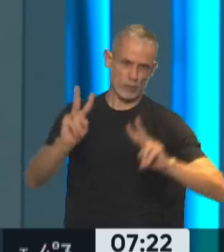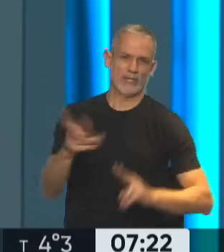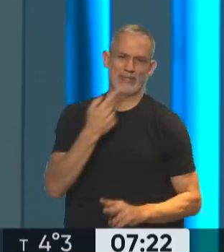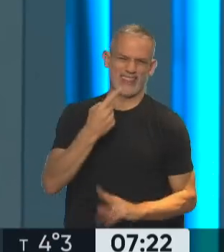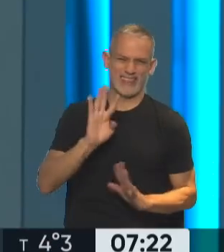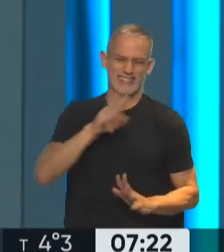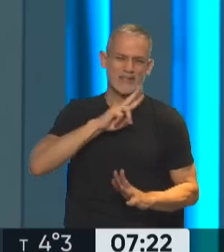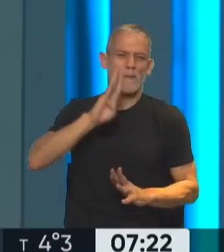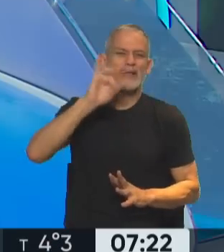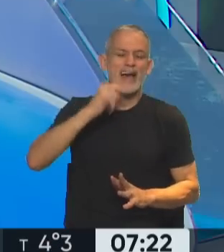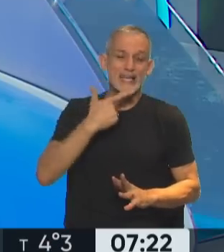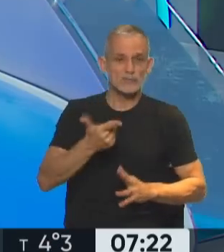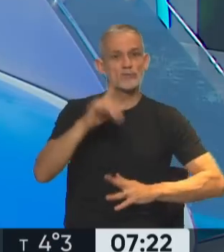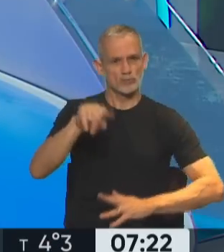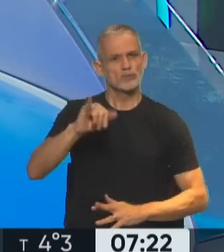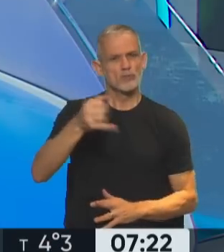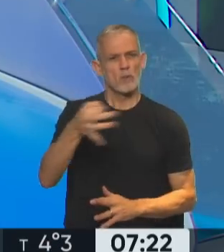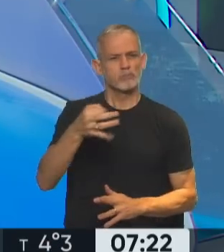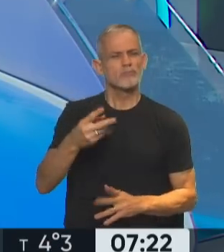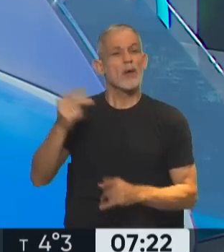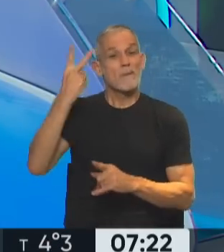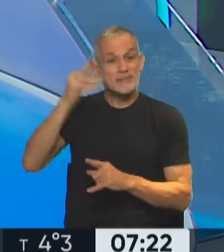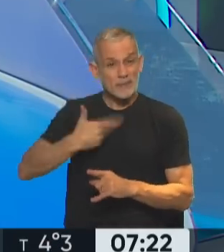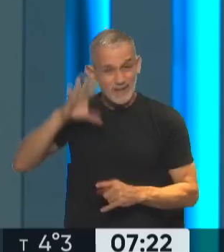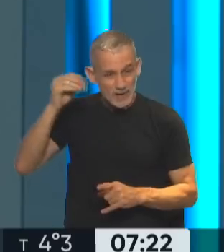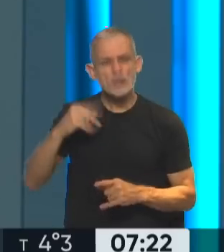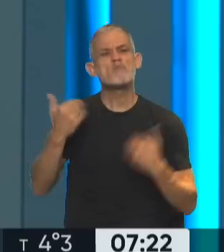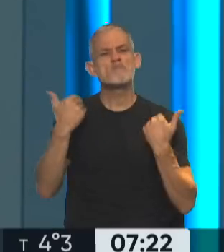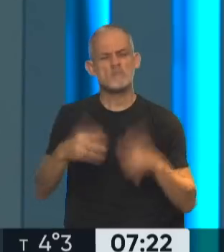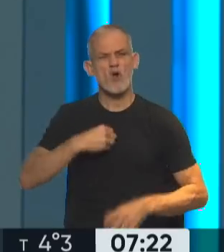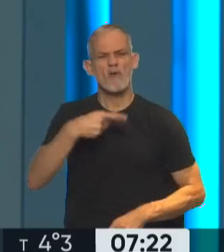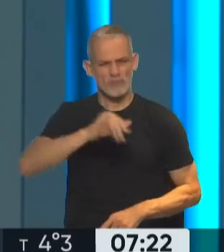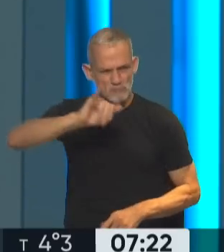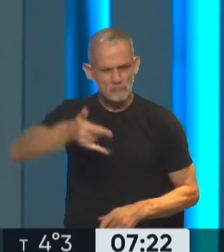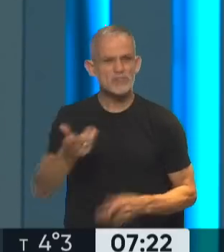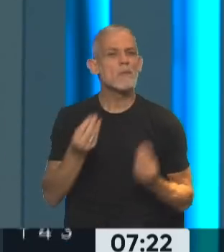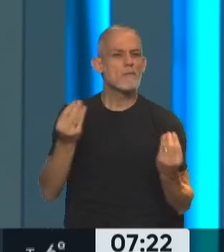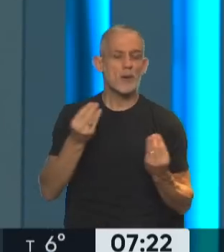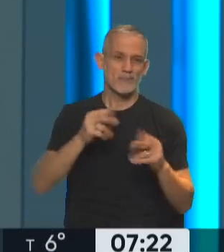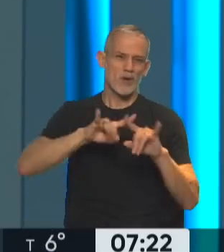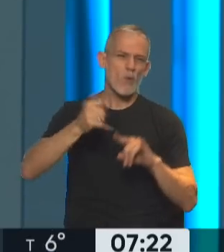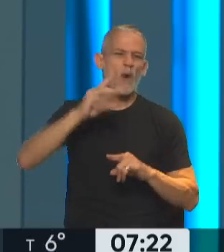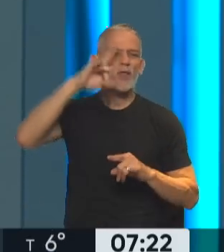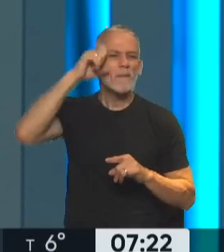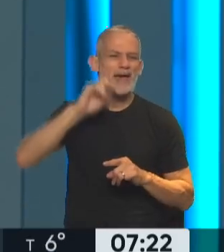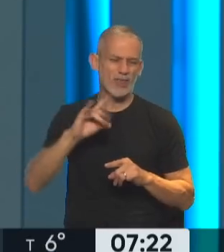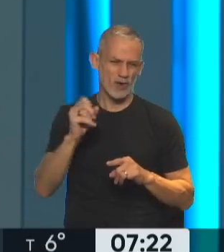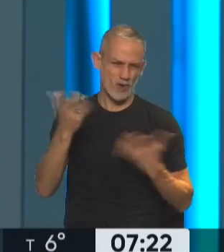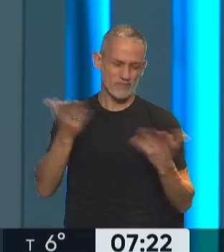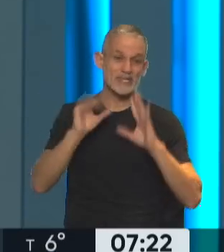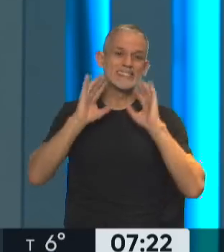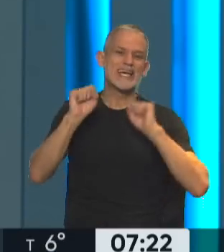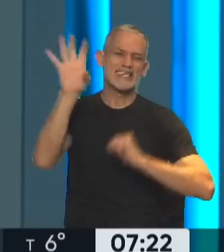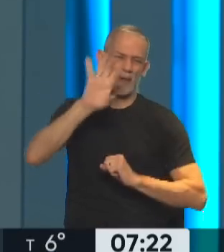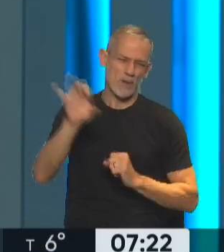en este sentido lo que hay que decir es, sí, es cierto, tiene la confianza de la vicepresidencia a instancias de Guado de Pedro, porque es la secretaria de